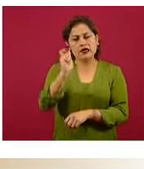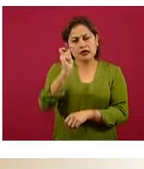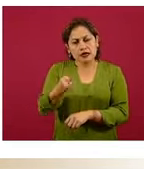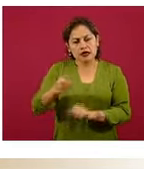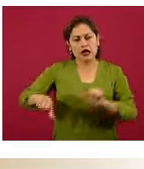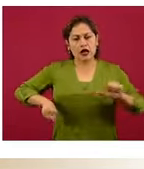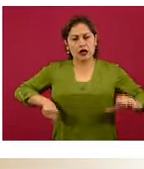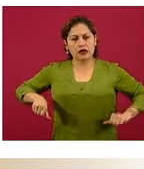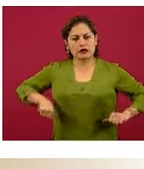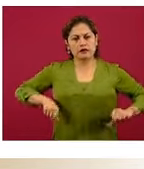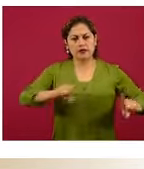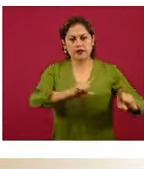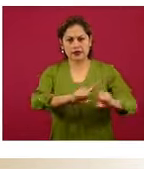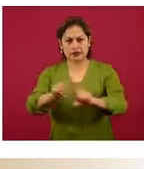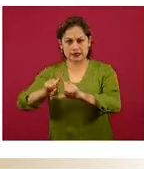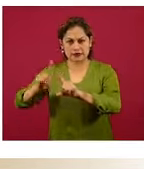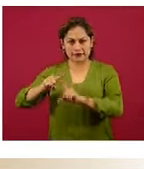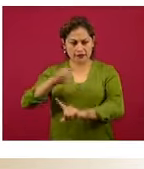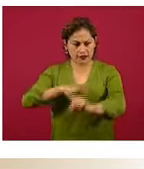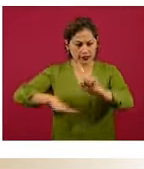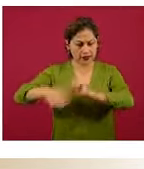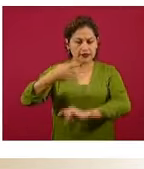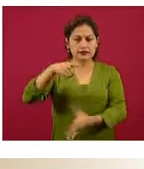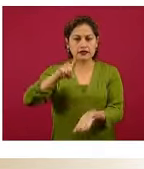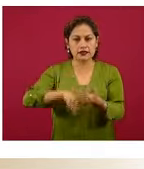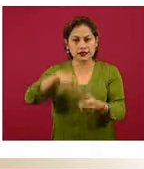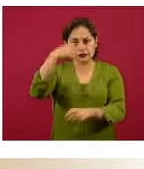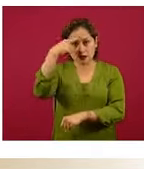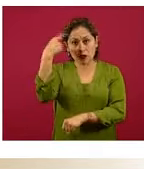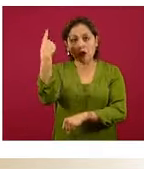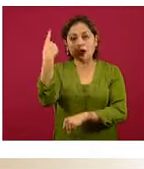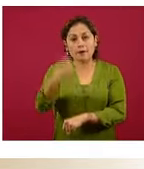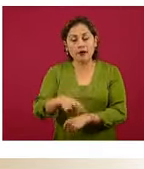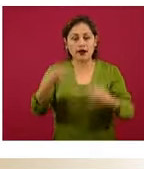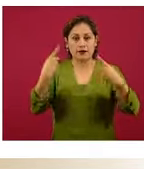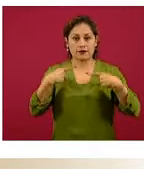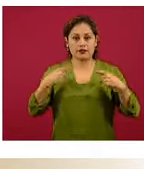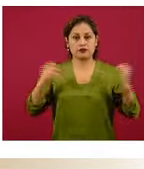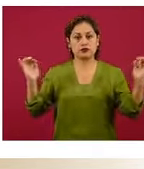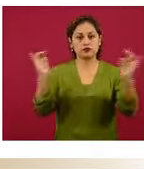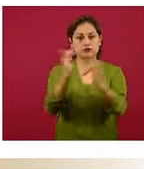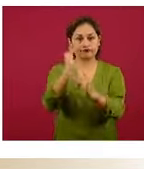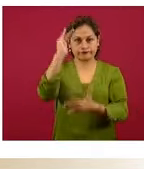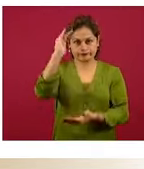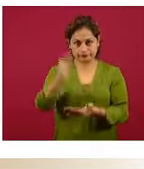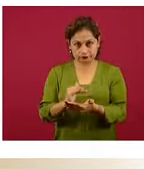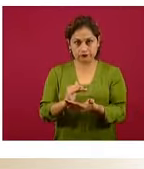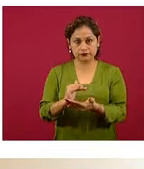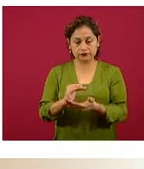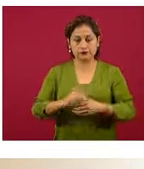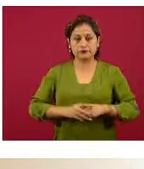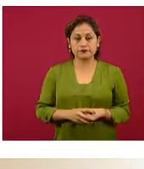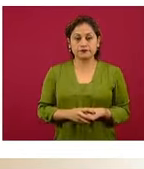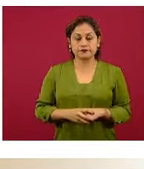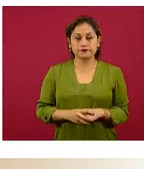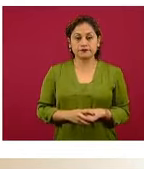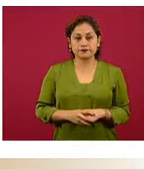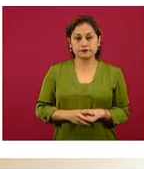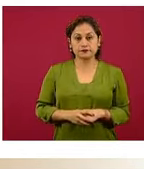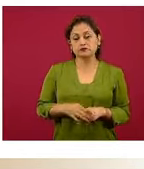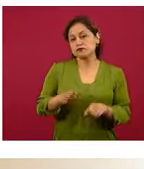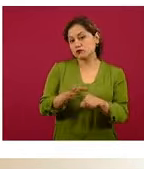van encaminadas a disminuir de manera intensiva la movilidad en sus respectivas entidades.